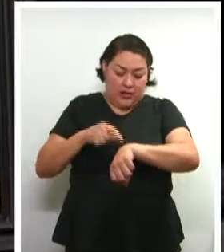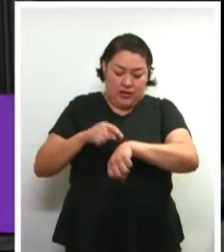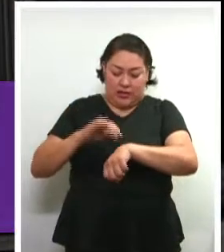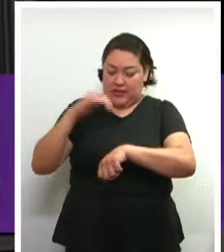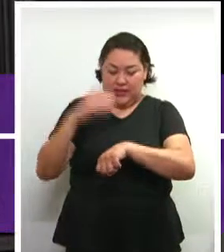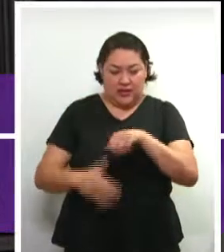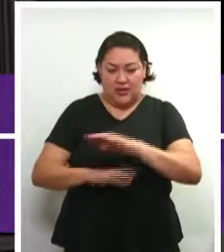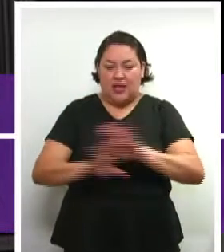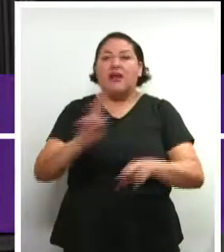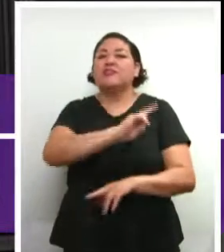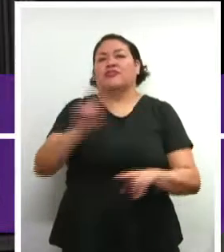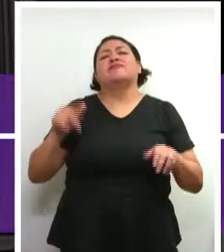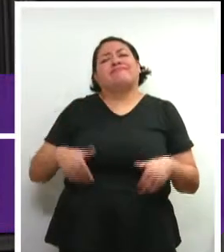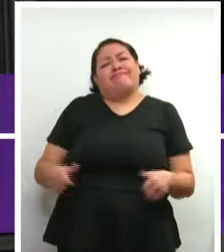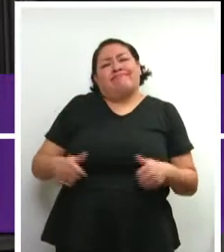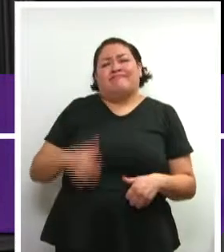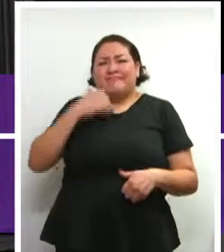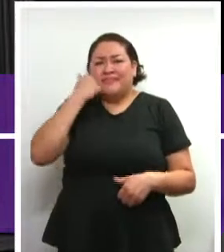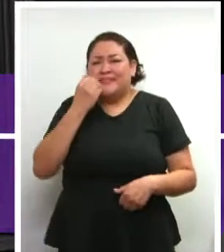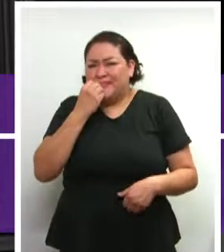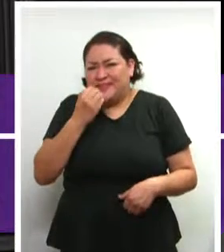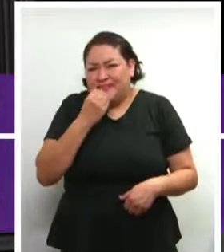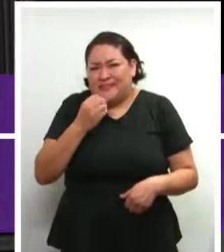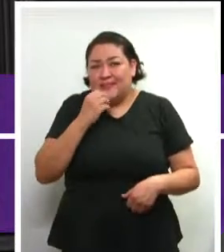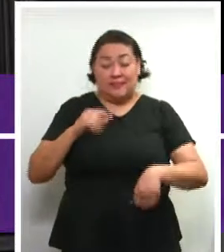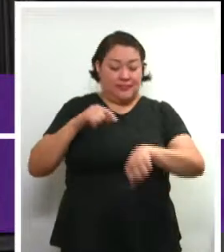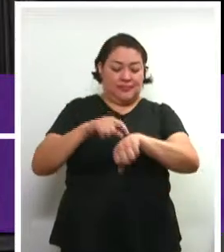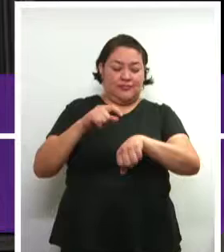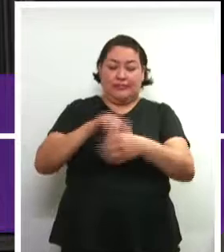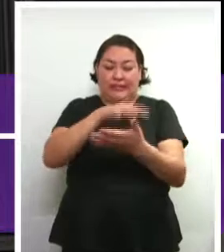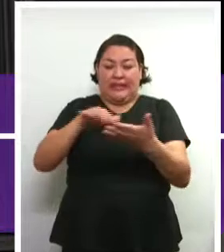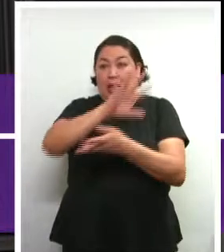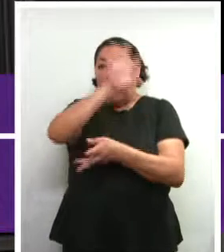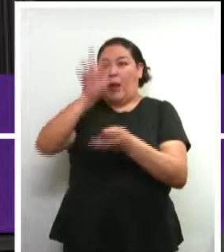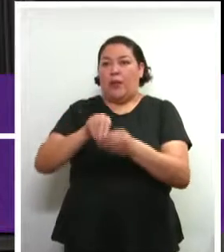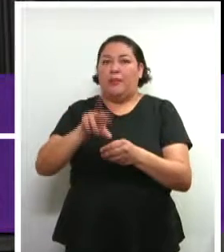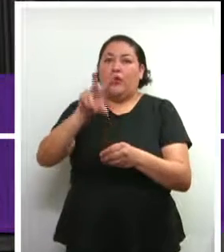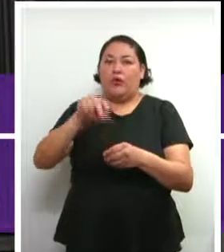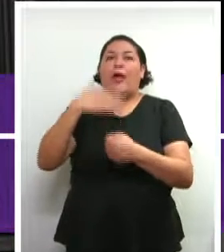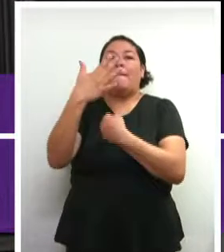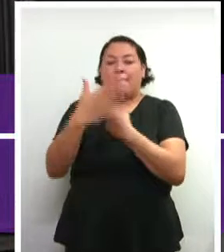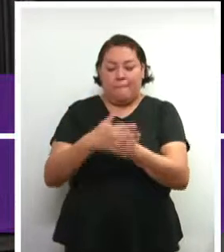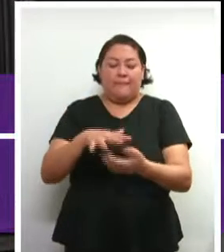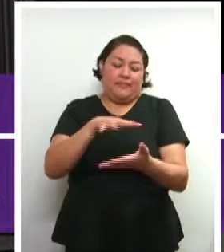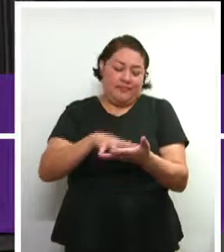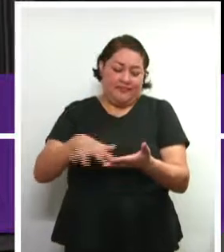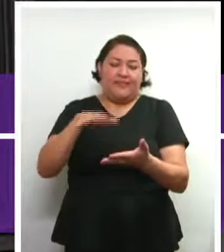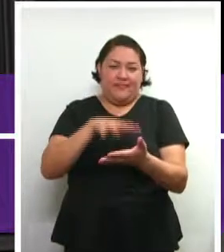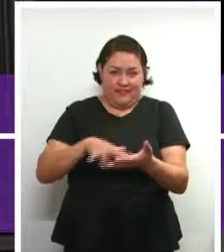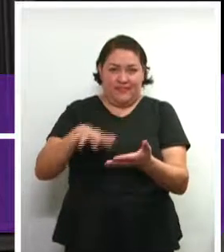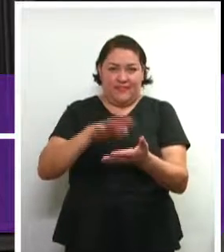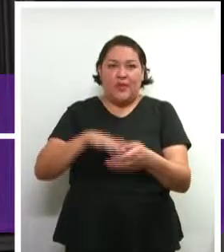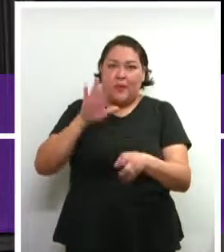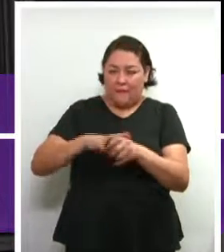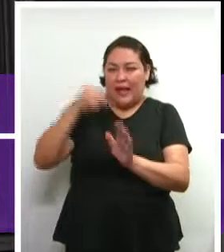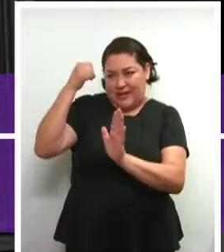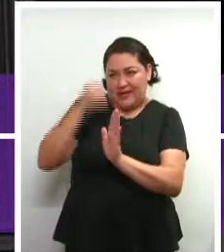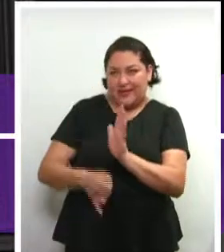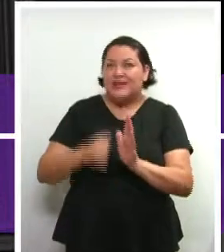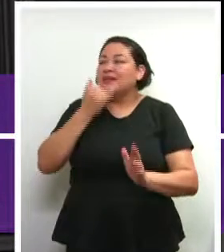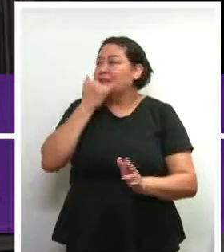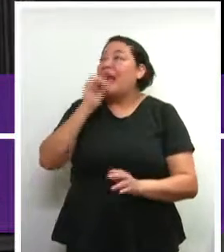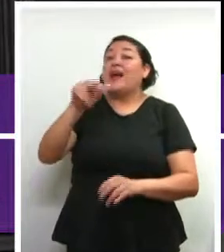de que tenemos hambre todos, no voy a leer el texto propuesto porque lo vamos a analizar. Hambre y